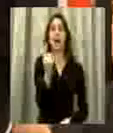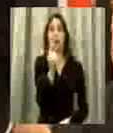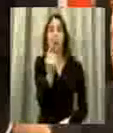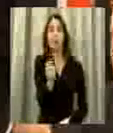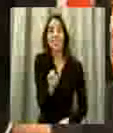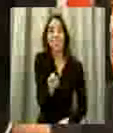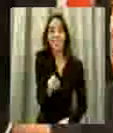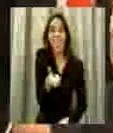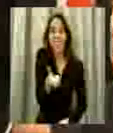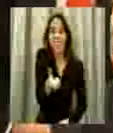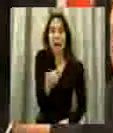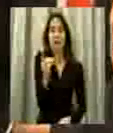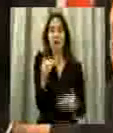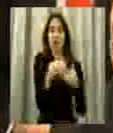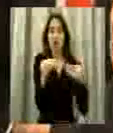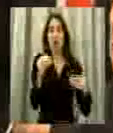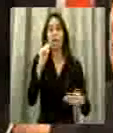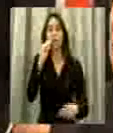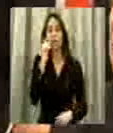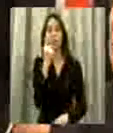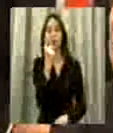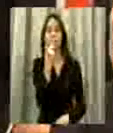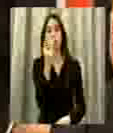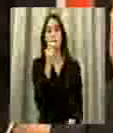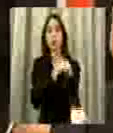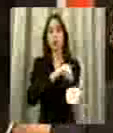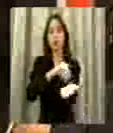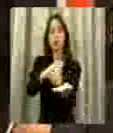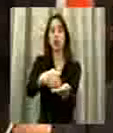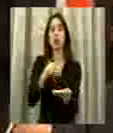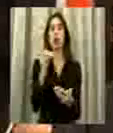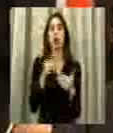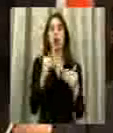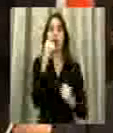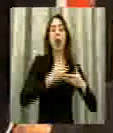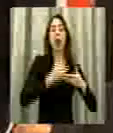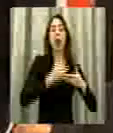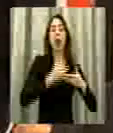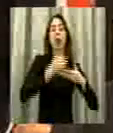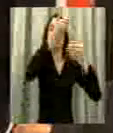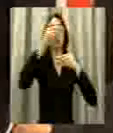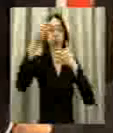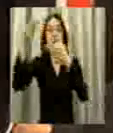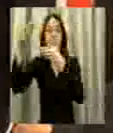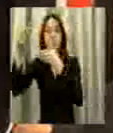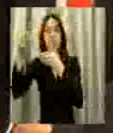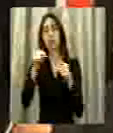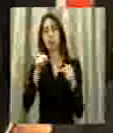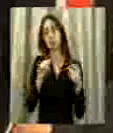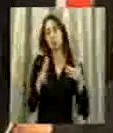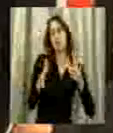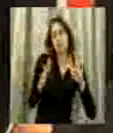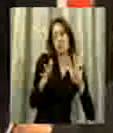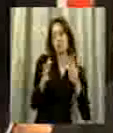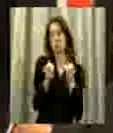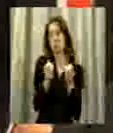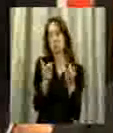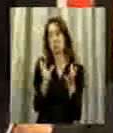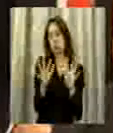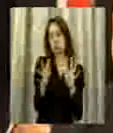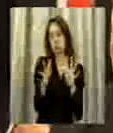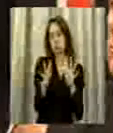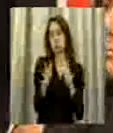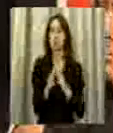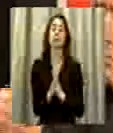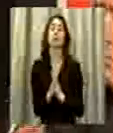son $120 millones anuales de exportaciones y alrededor, cifras aproximadas, de